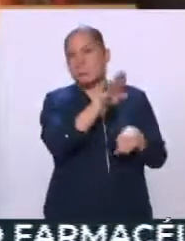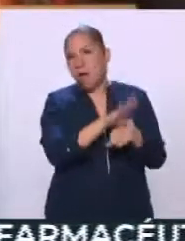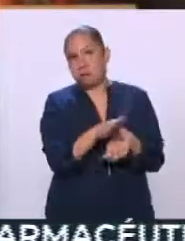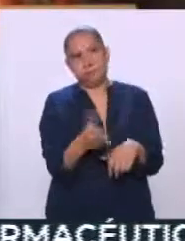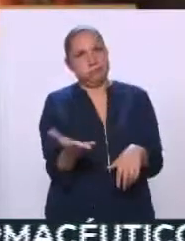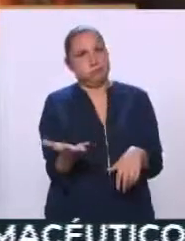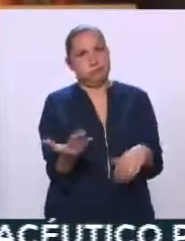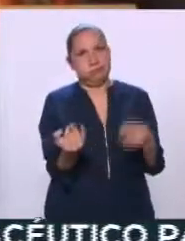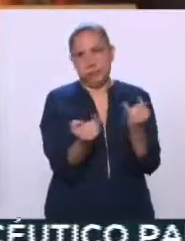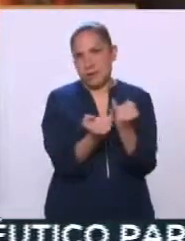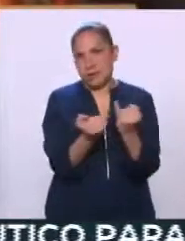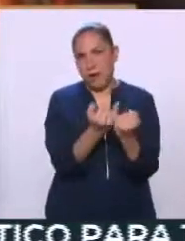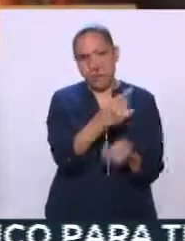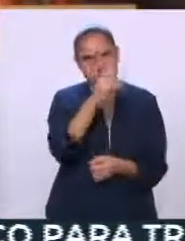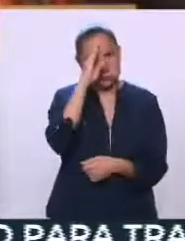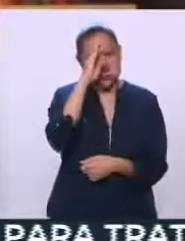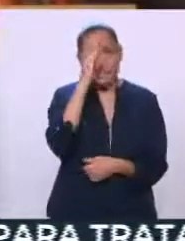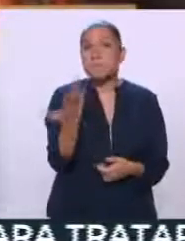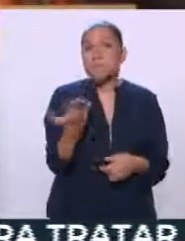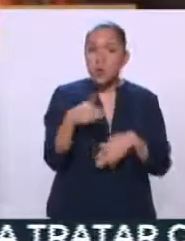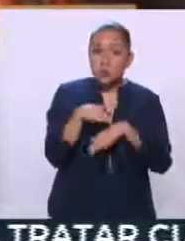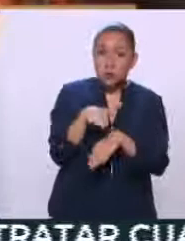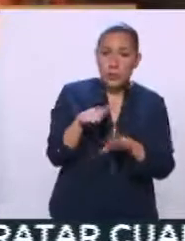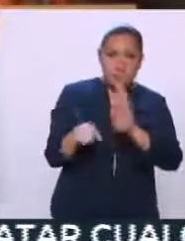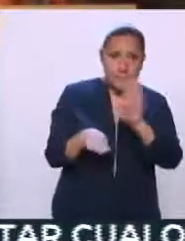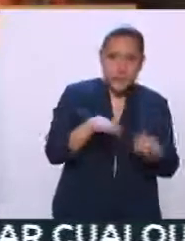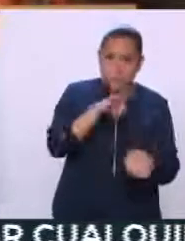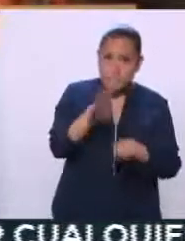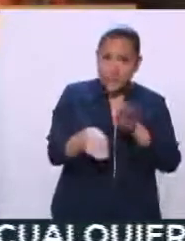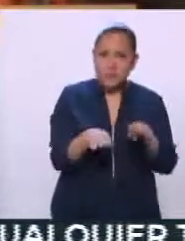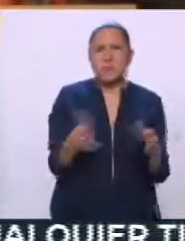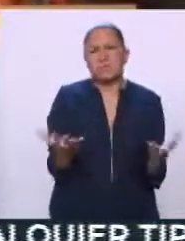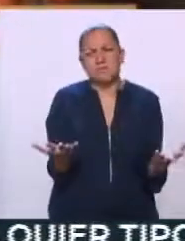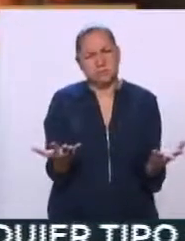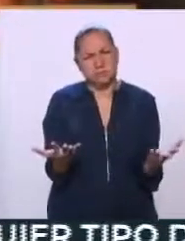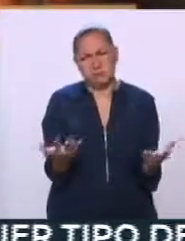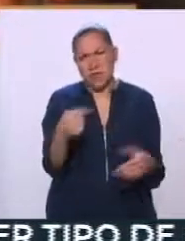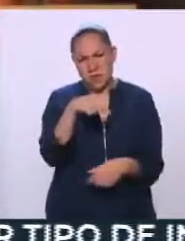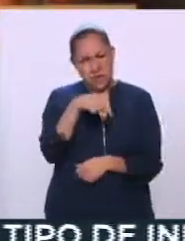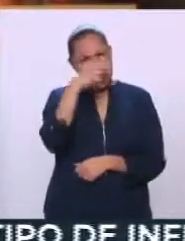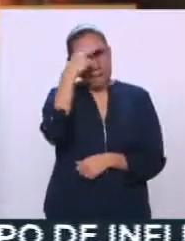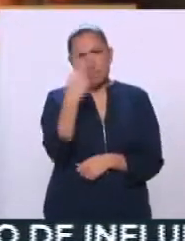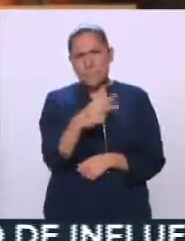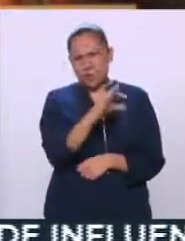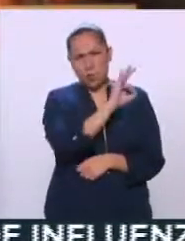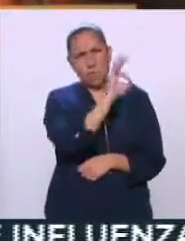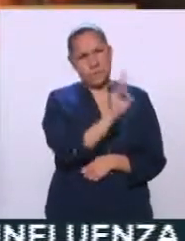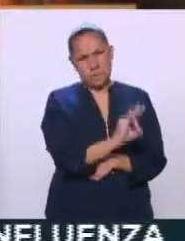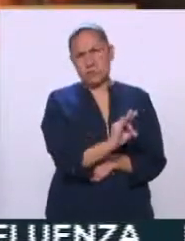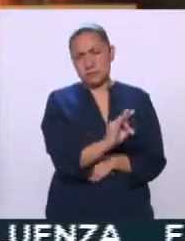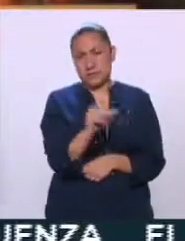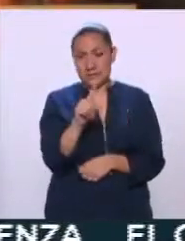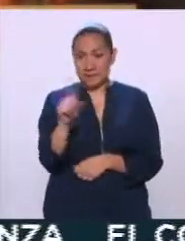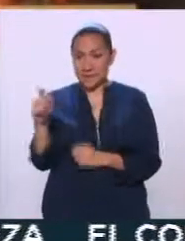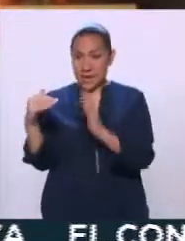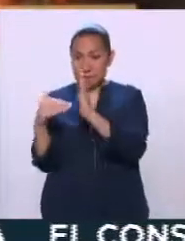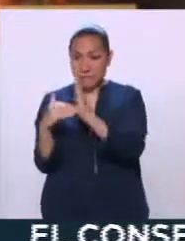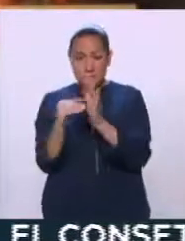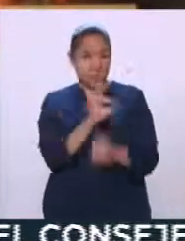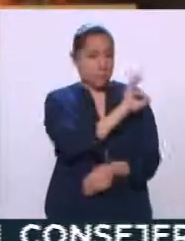de la mortandad, o sea, México se encuentra muy por debajo de otros países donde la mortandad por cada 100,000 es mucho más alta,